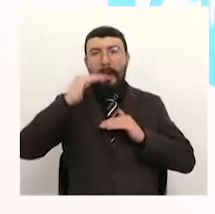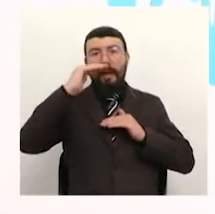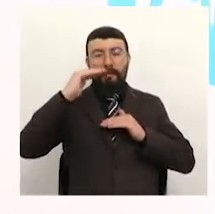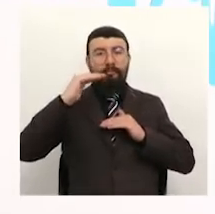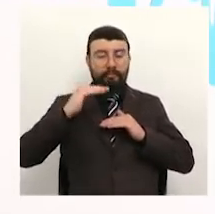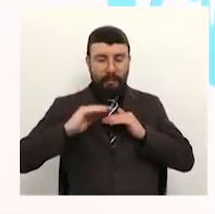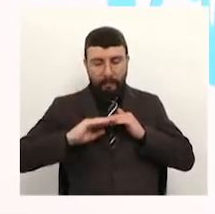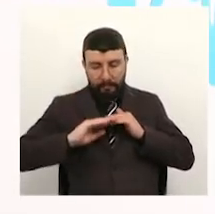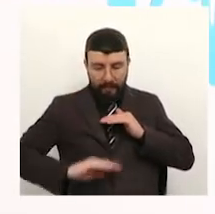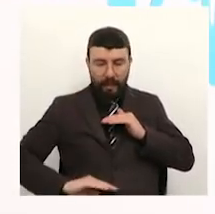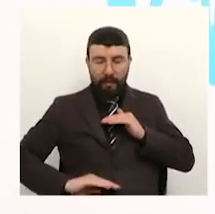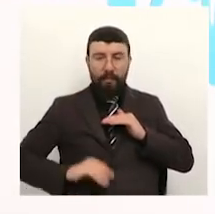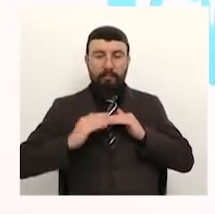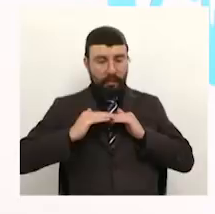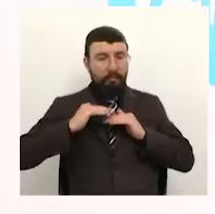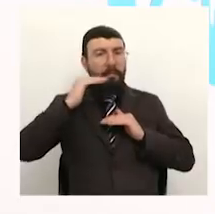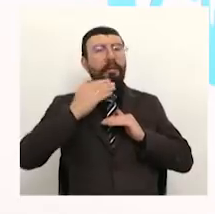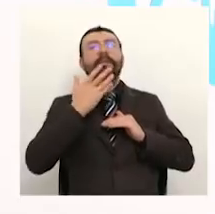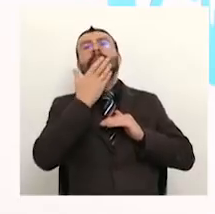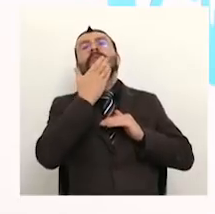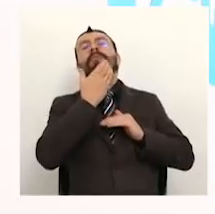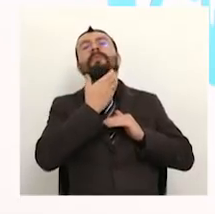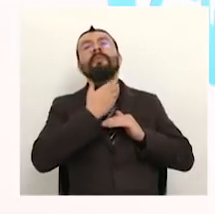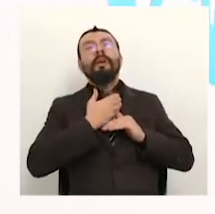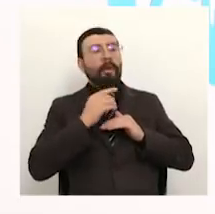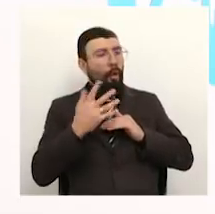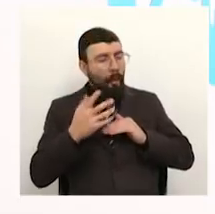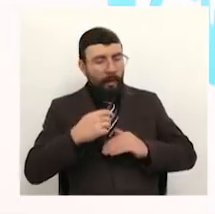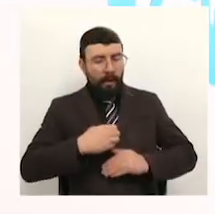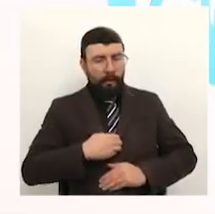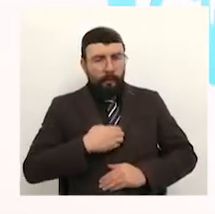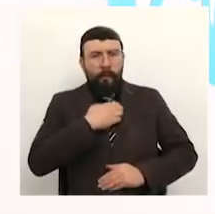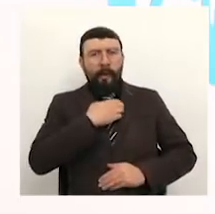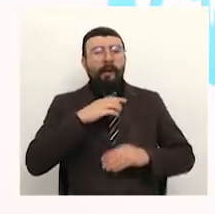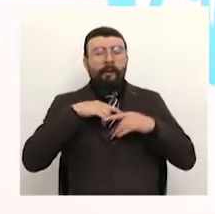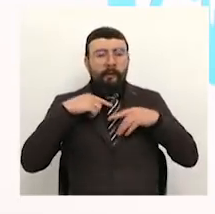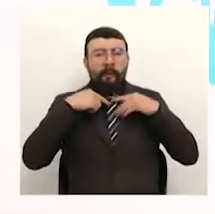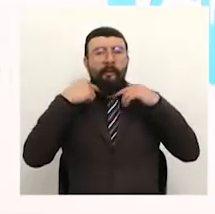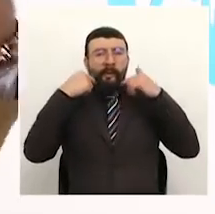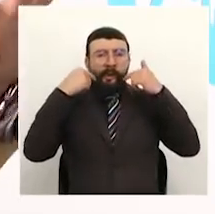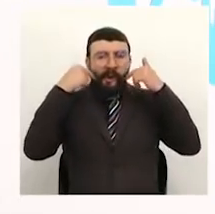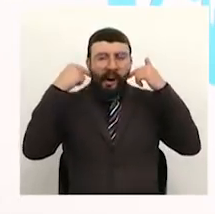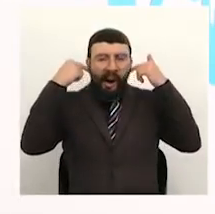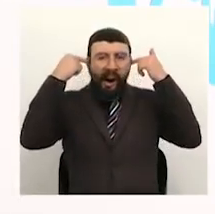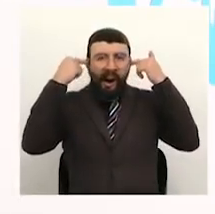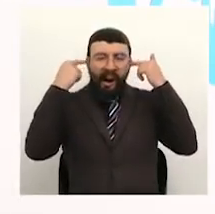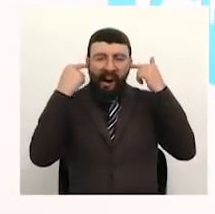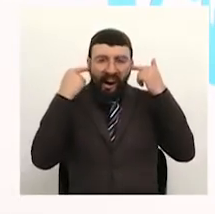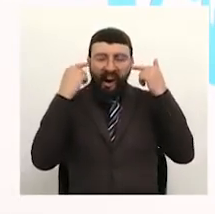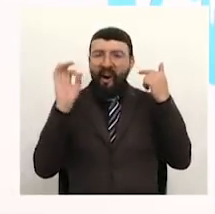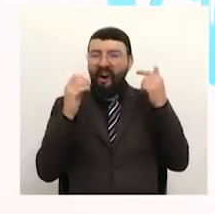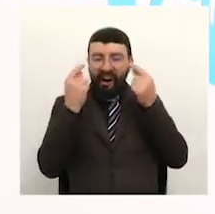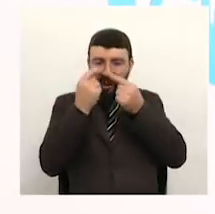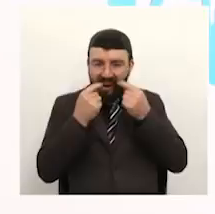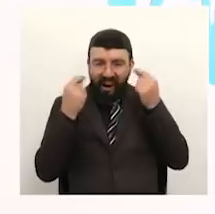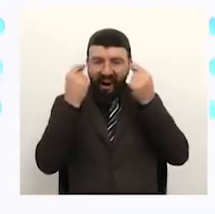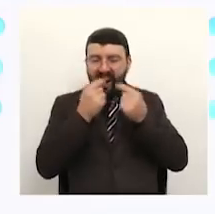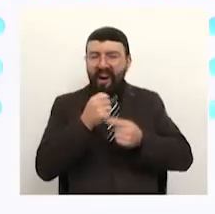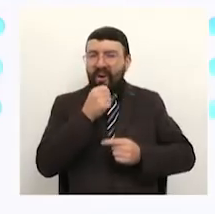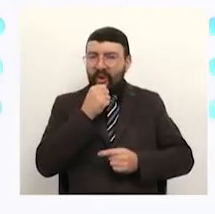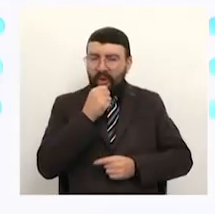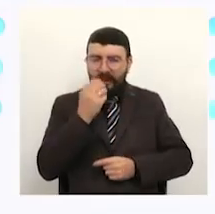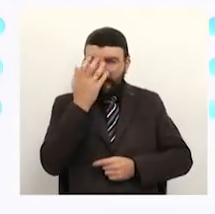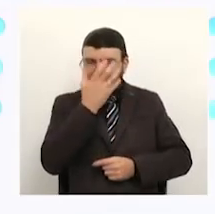en esa parte de alta también ha sido como es que llega a los oídos y eso todo como los que pueden llegar hasta una sinusitis todas